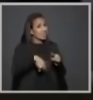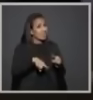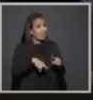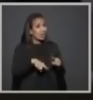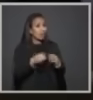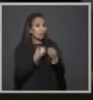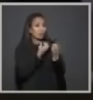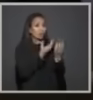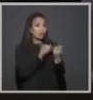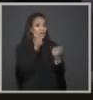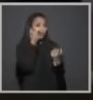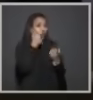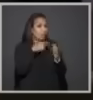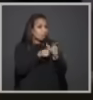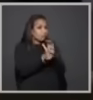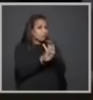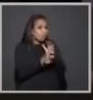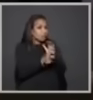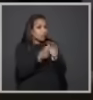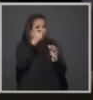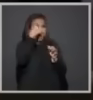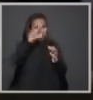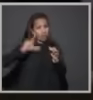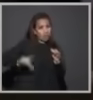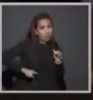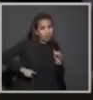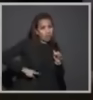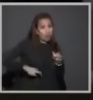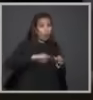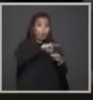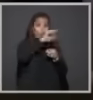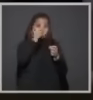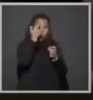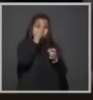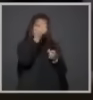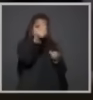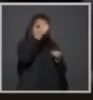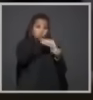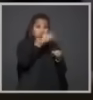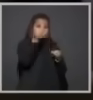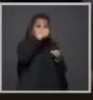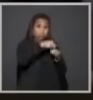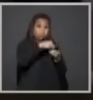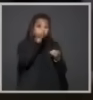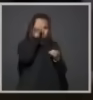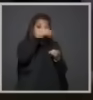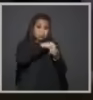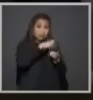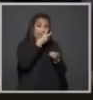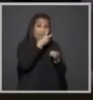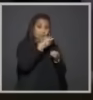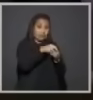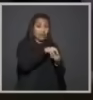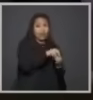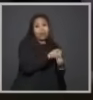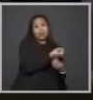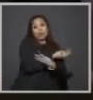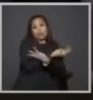privilegios y todo lo que ahorremos, destinarlo a financiar el desarrollo. Ese es el